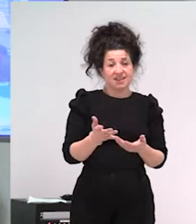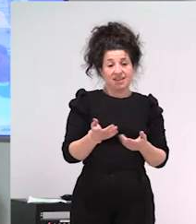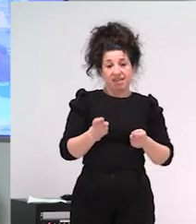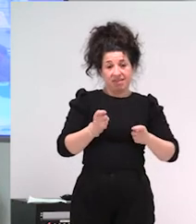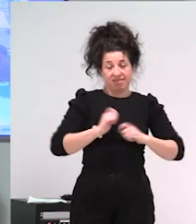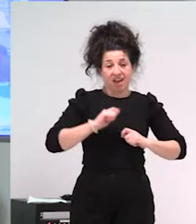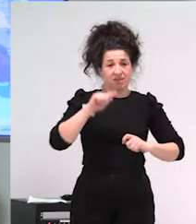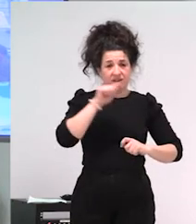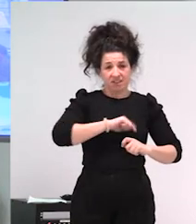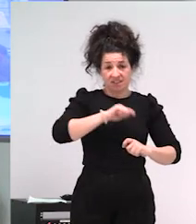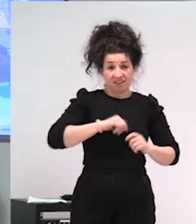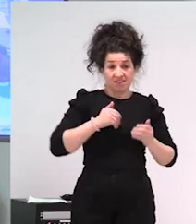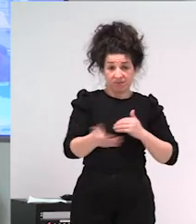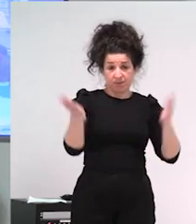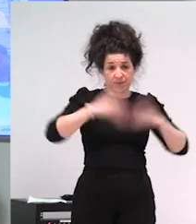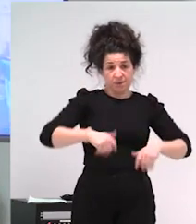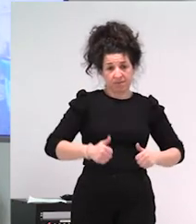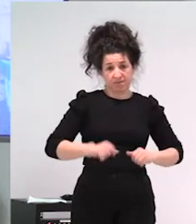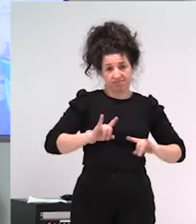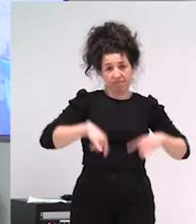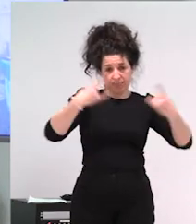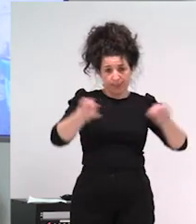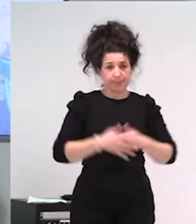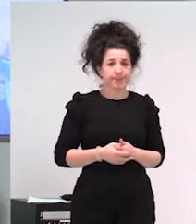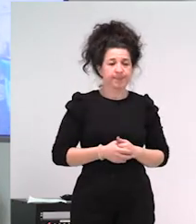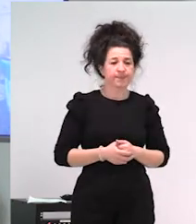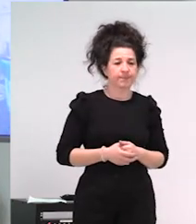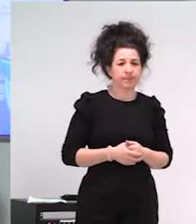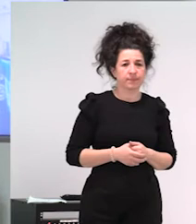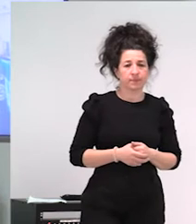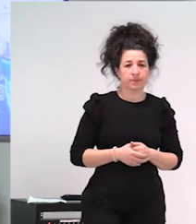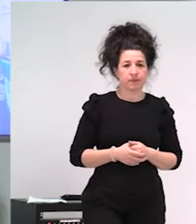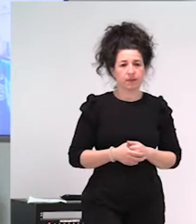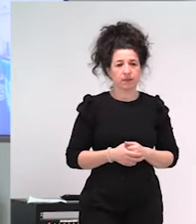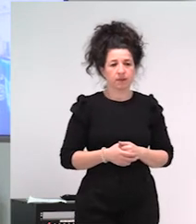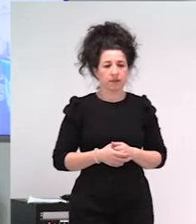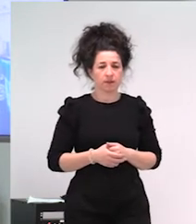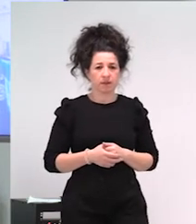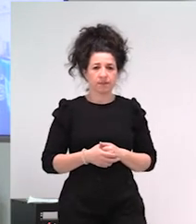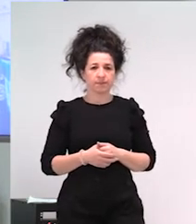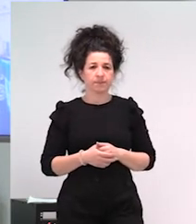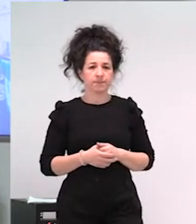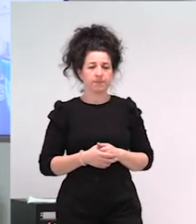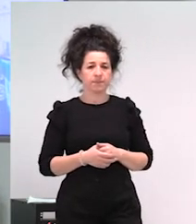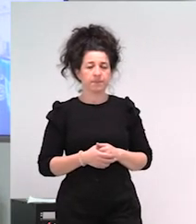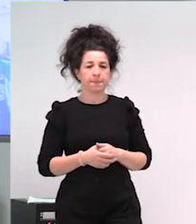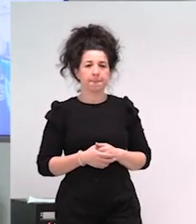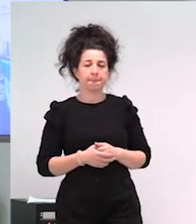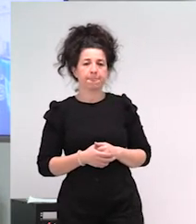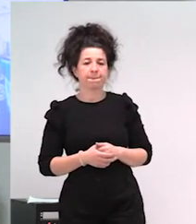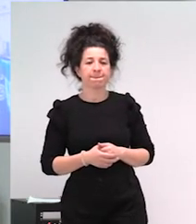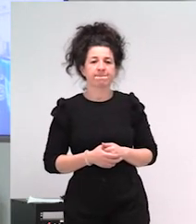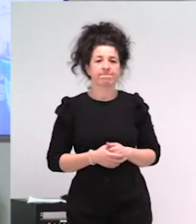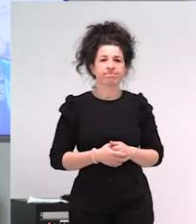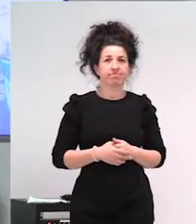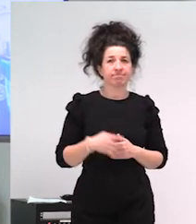esta sensación de no tener futuro. Partimos de la idea de que Fridays for Future nace en tiempos